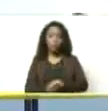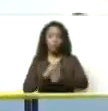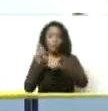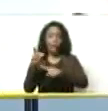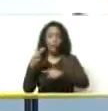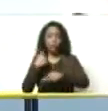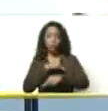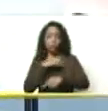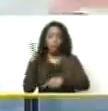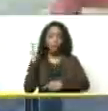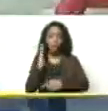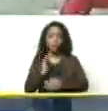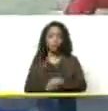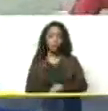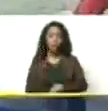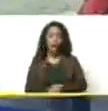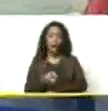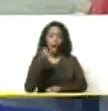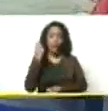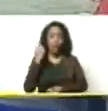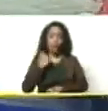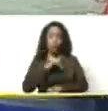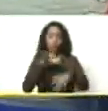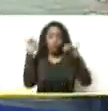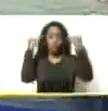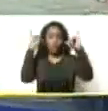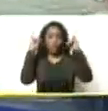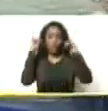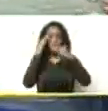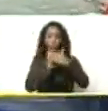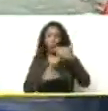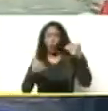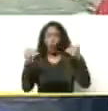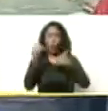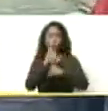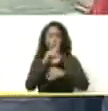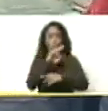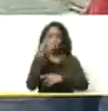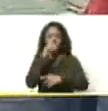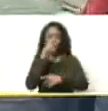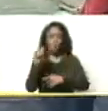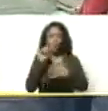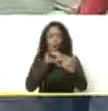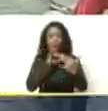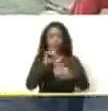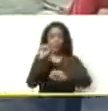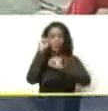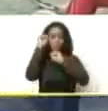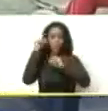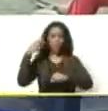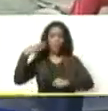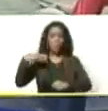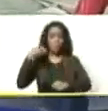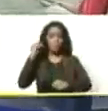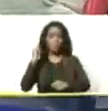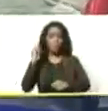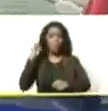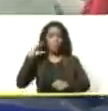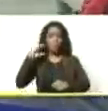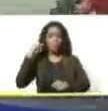venimos nosotros ayer conmemoramos por todo lo alto los 200 años de la victoria de pichincha